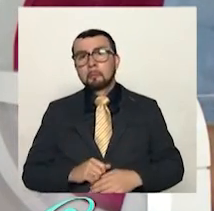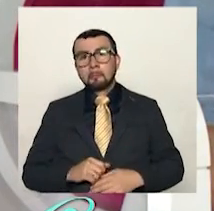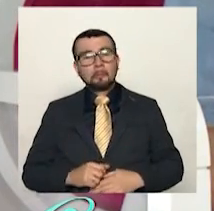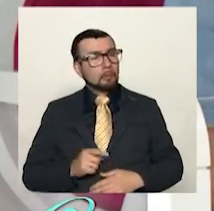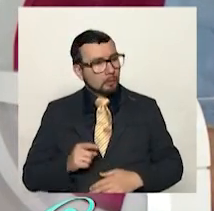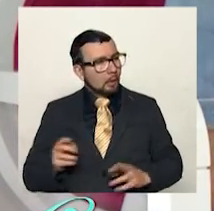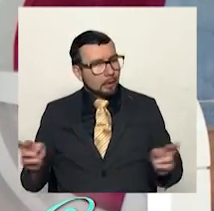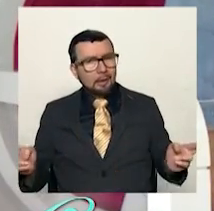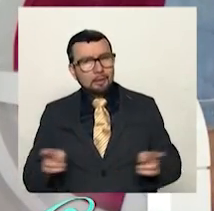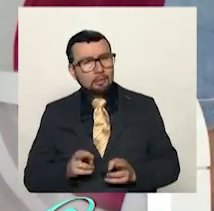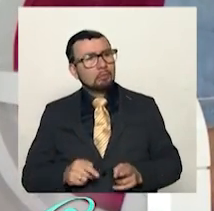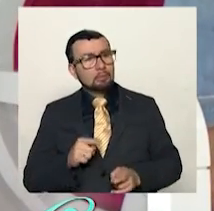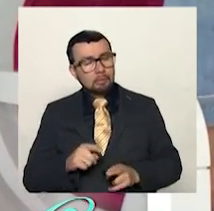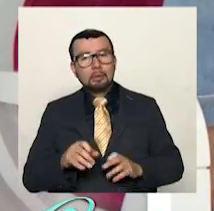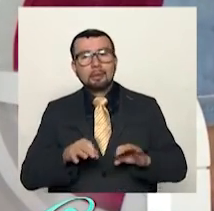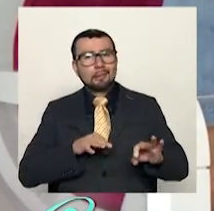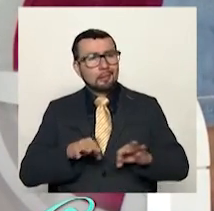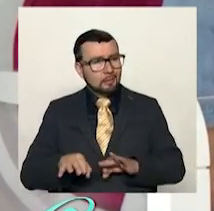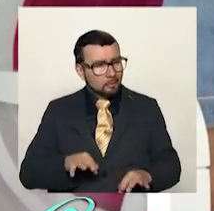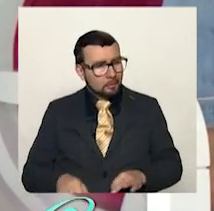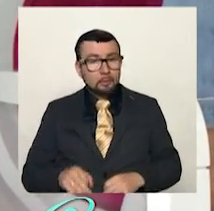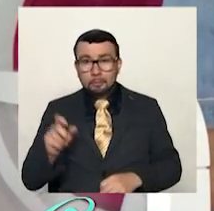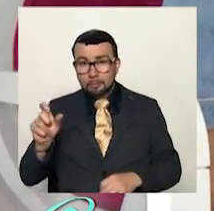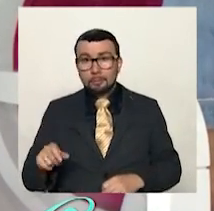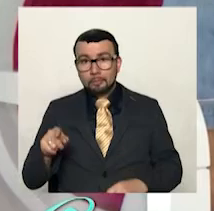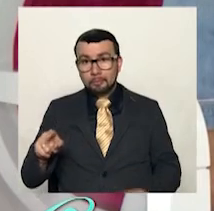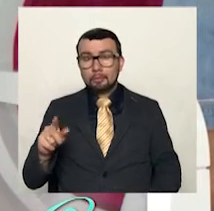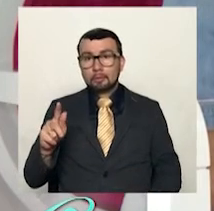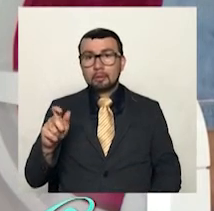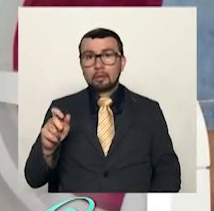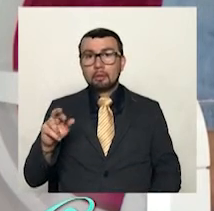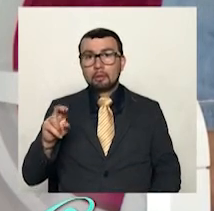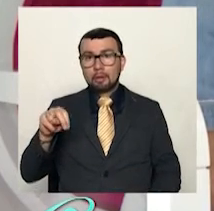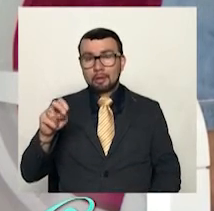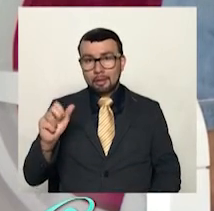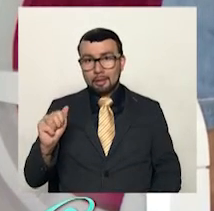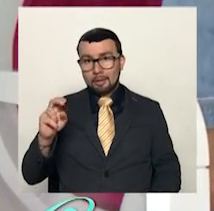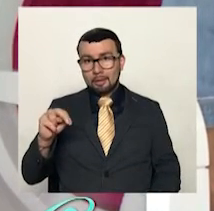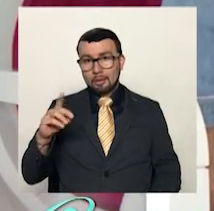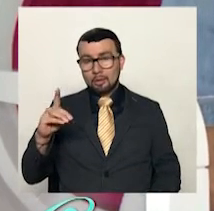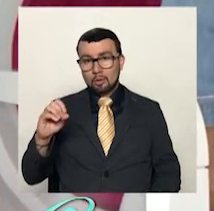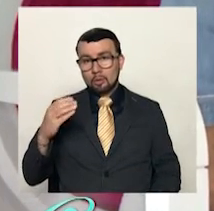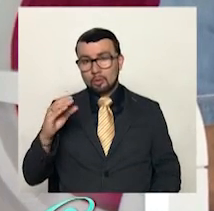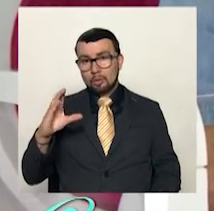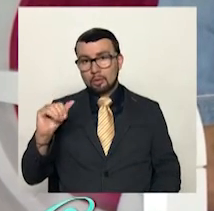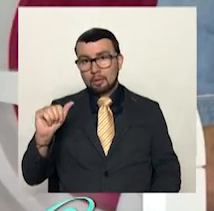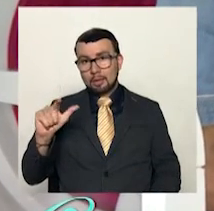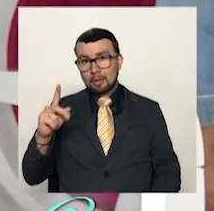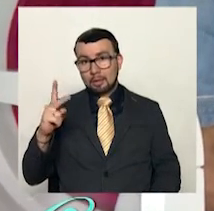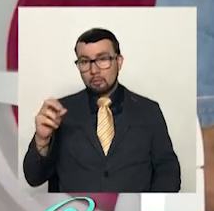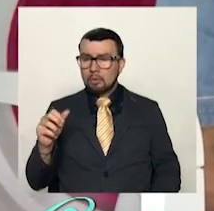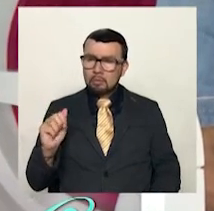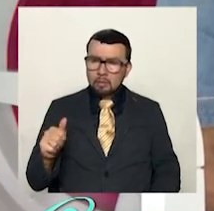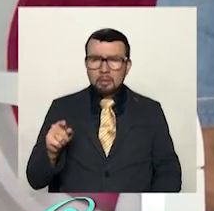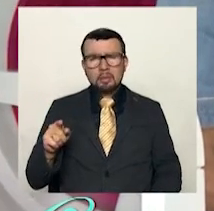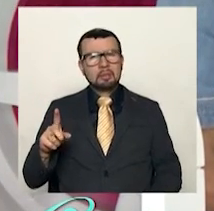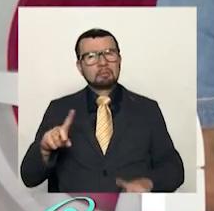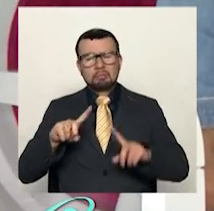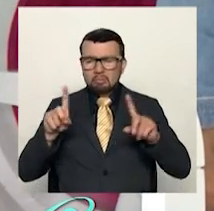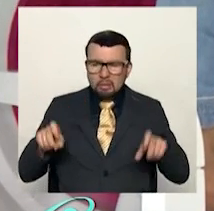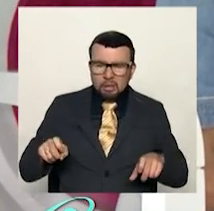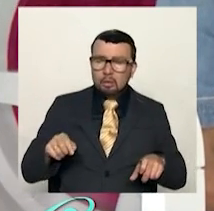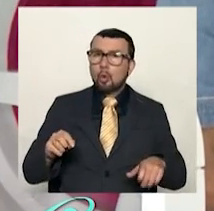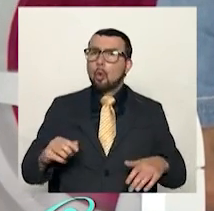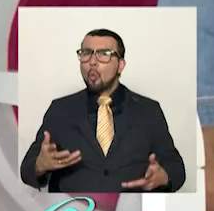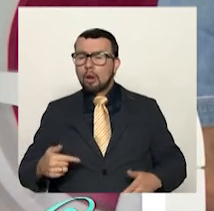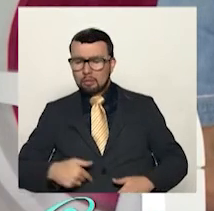que adicionalmente hace el doctor Fernando Calvo, el interrogante es, ¿y cuál cólico es el que vamos